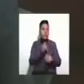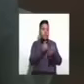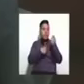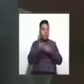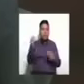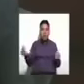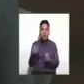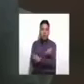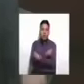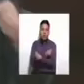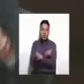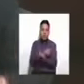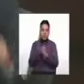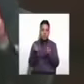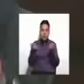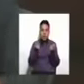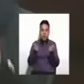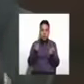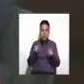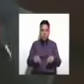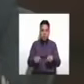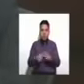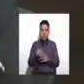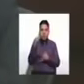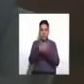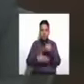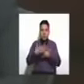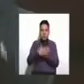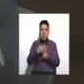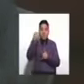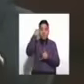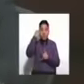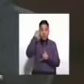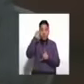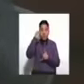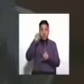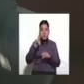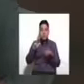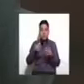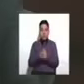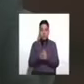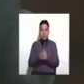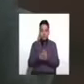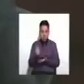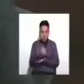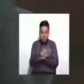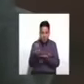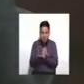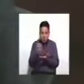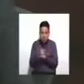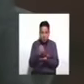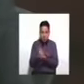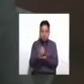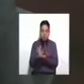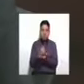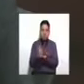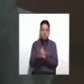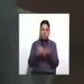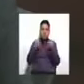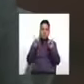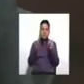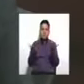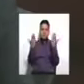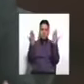un activo estratégico de la nación, que también si se hubiera pensado estratégicamente con el flujo de utilidades, hubiera podido